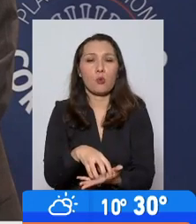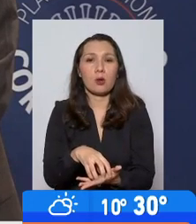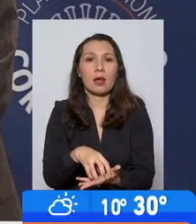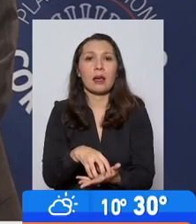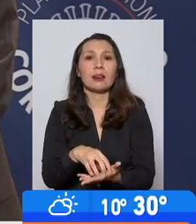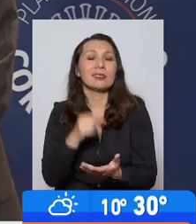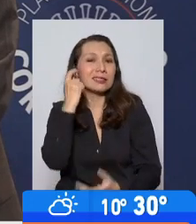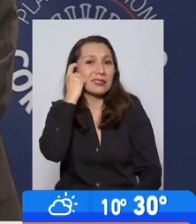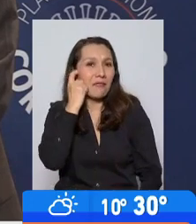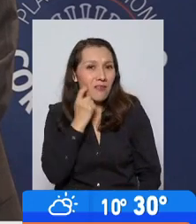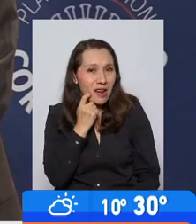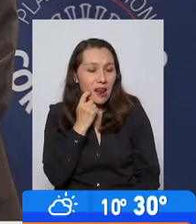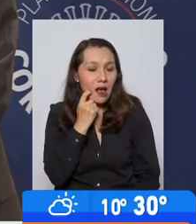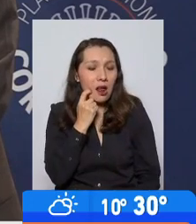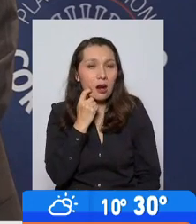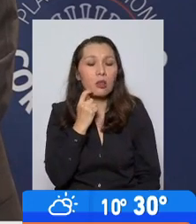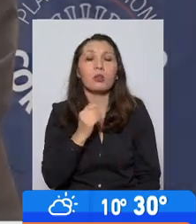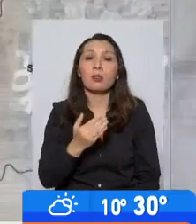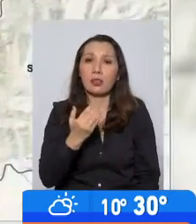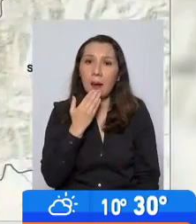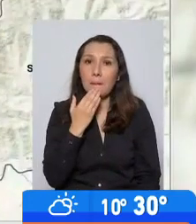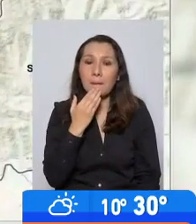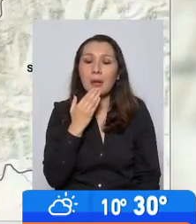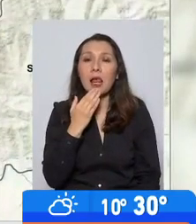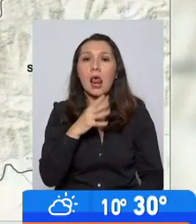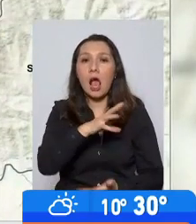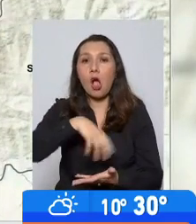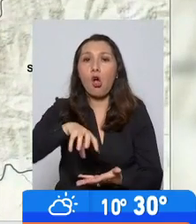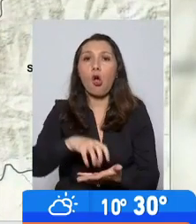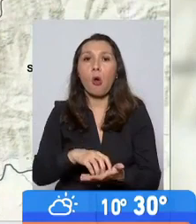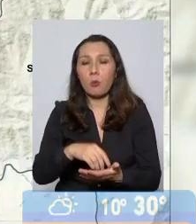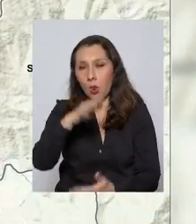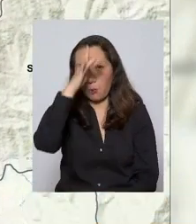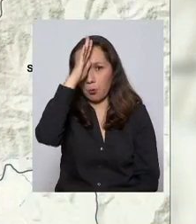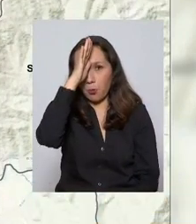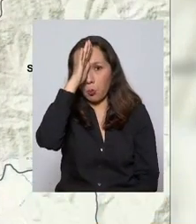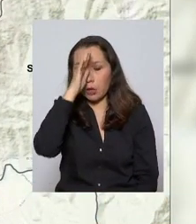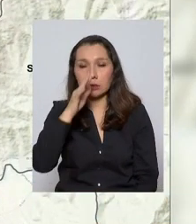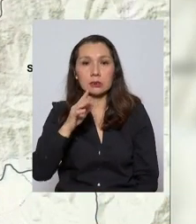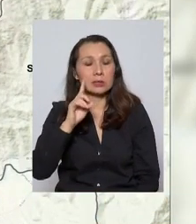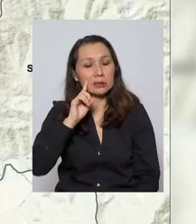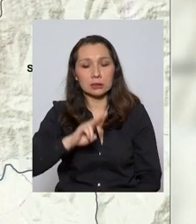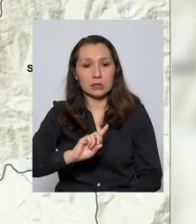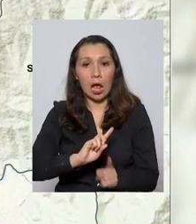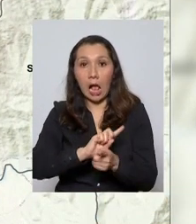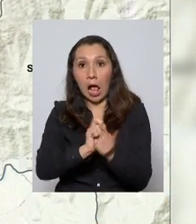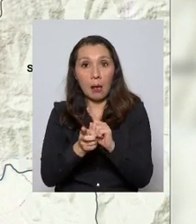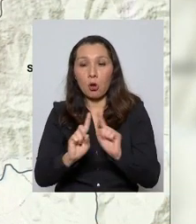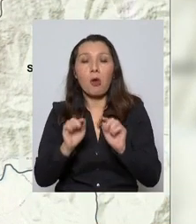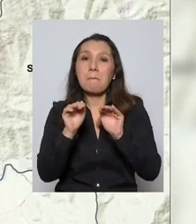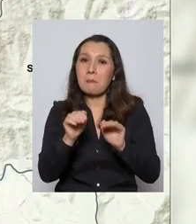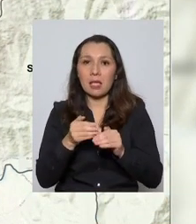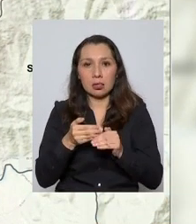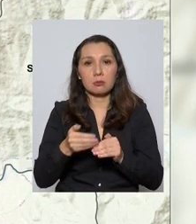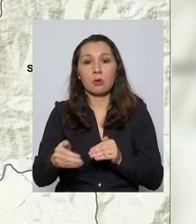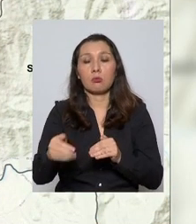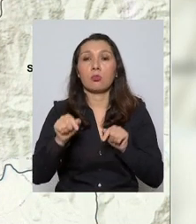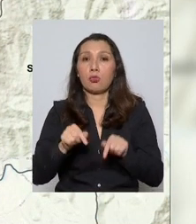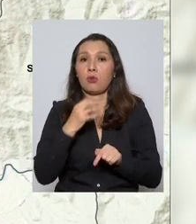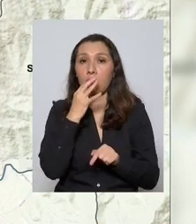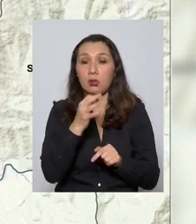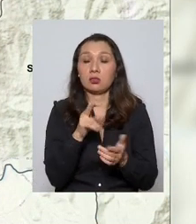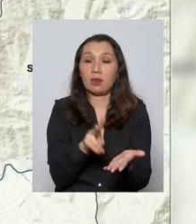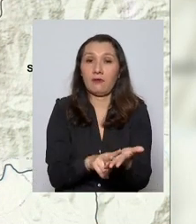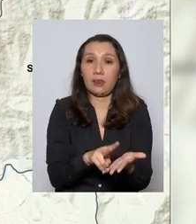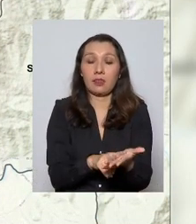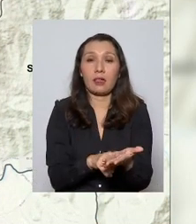de San Bernardo y la comuna de Puente Alto, sin ningún cambio respecto a lo que hoy día está vigente. Y en